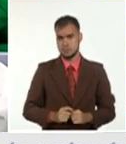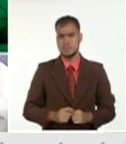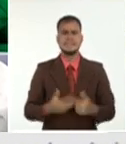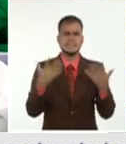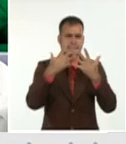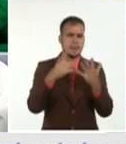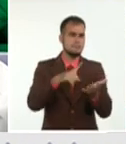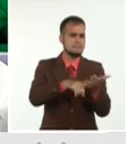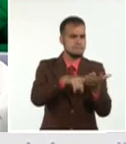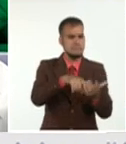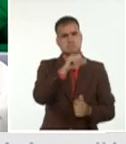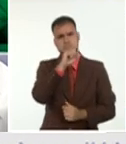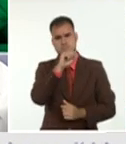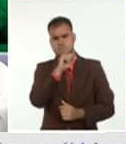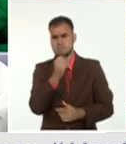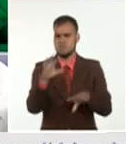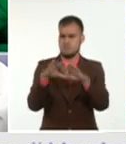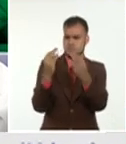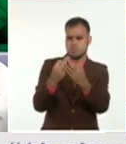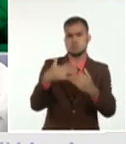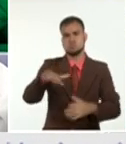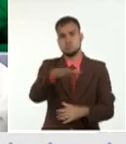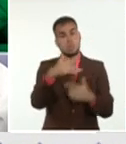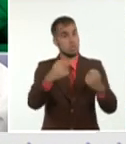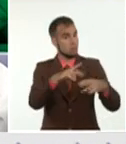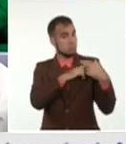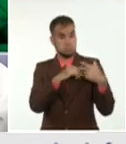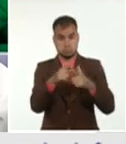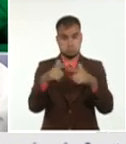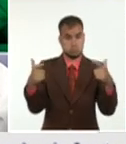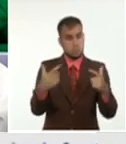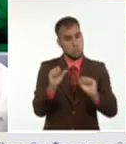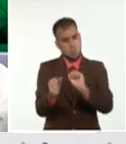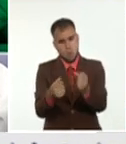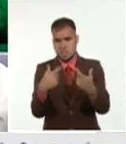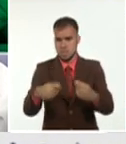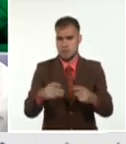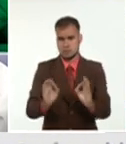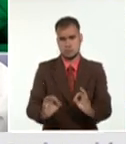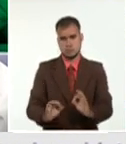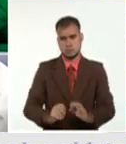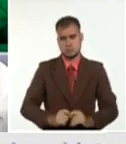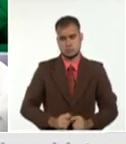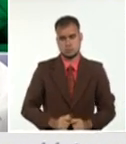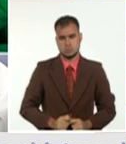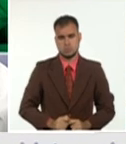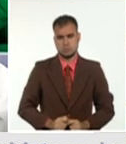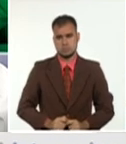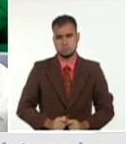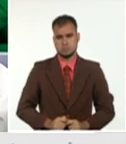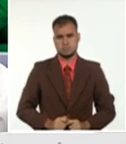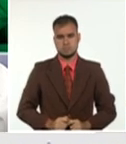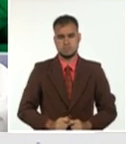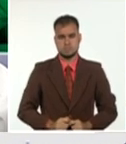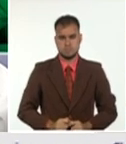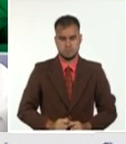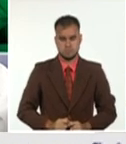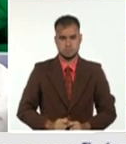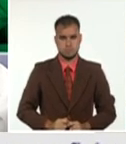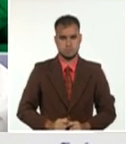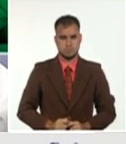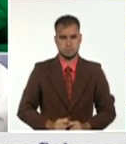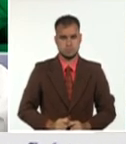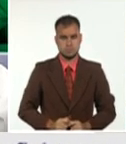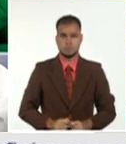los familiares, tenemos una responsabilidad. Realmente ajustemos un poco las medidas para que se